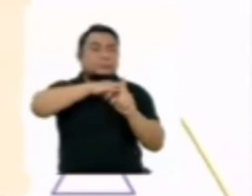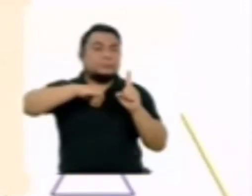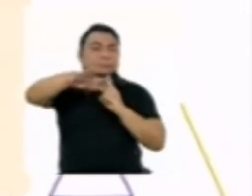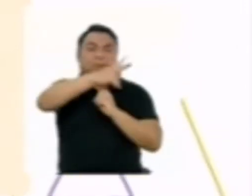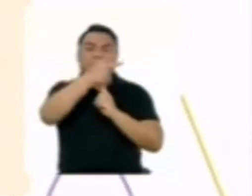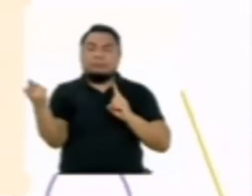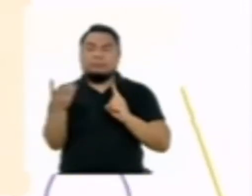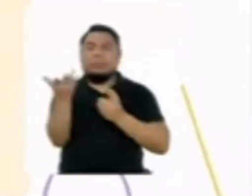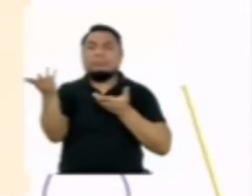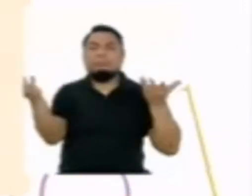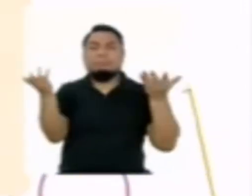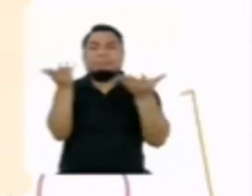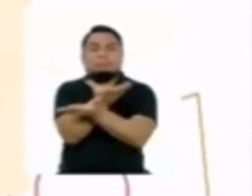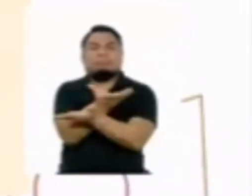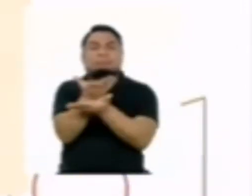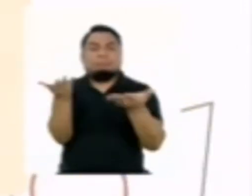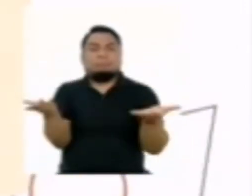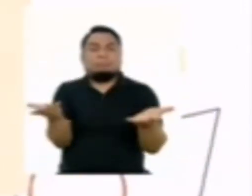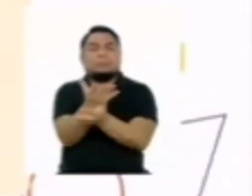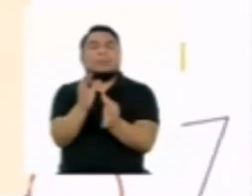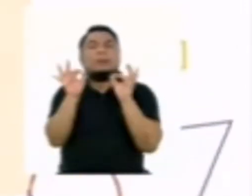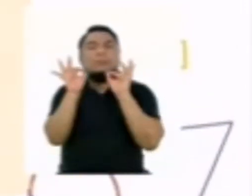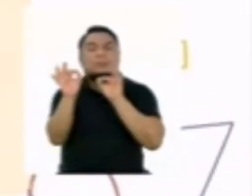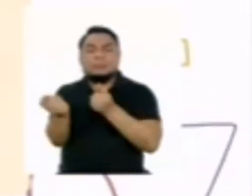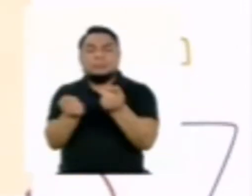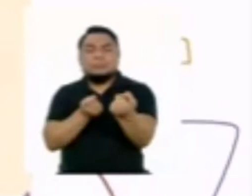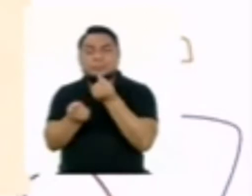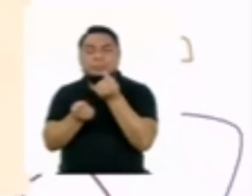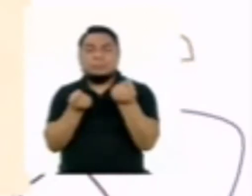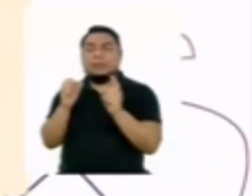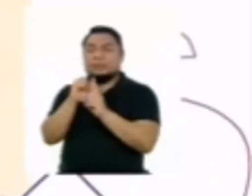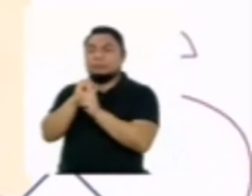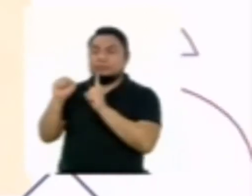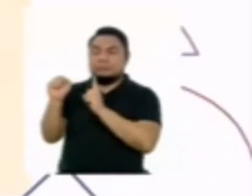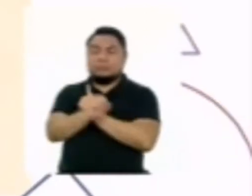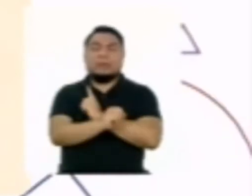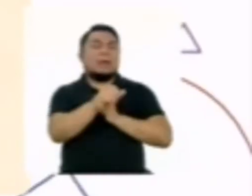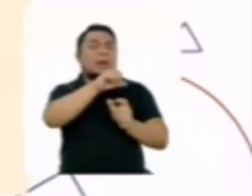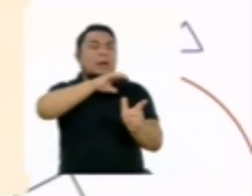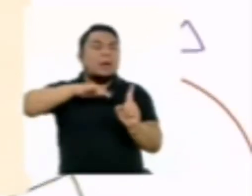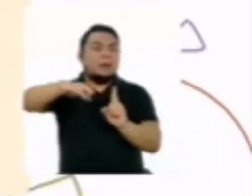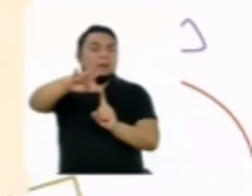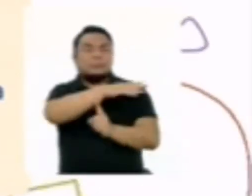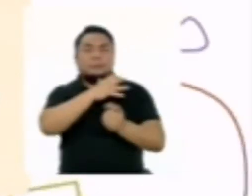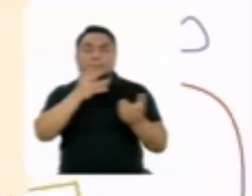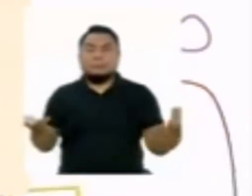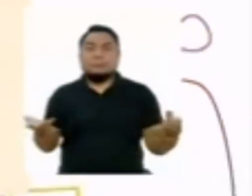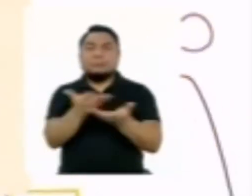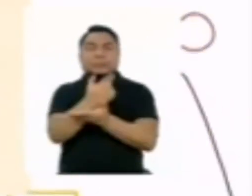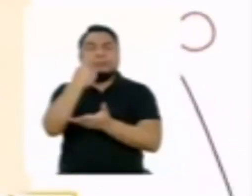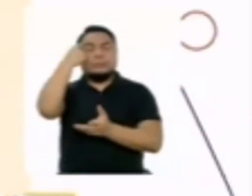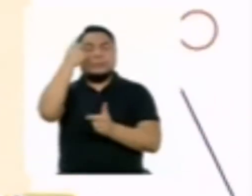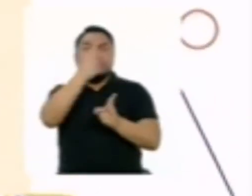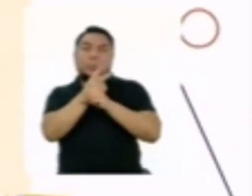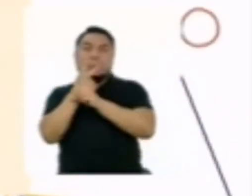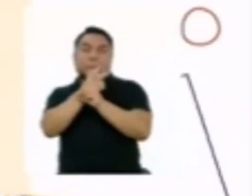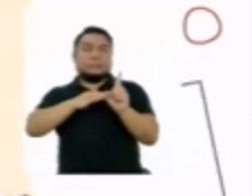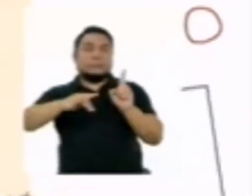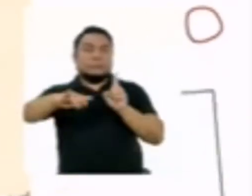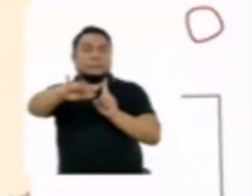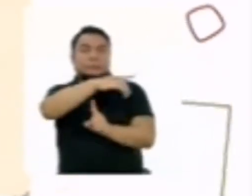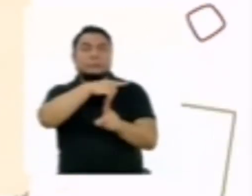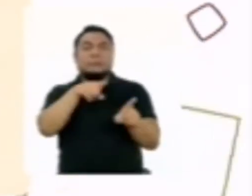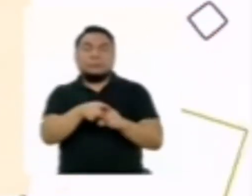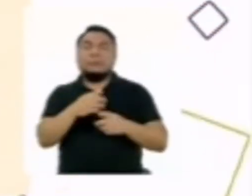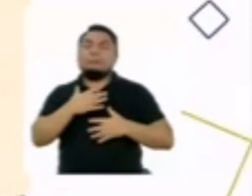producción ecológica. De la interacción adecuada entre sociedad y ambiente resulta la conciencia ambiental y de